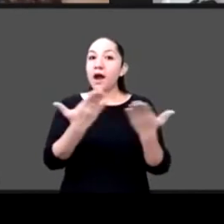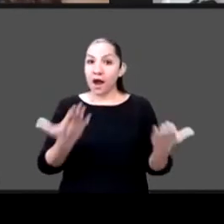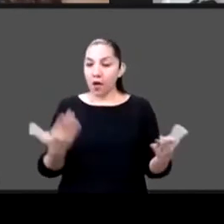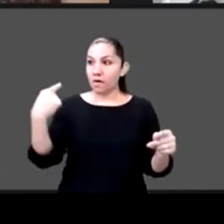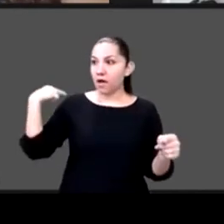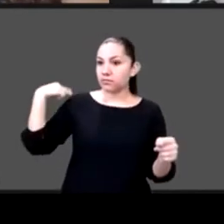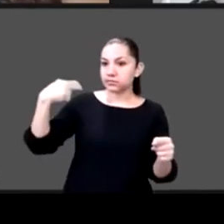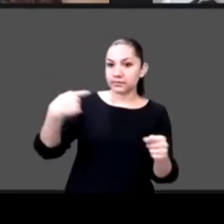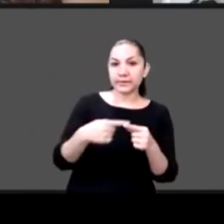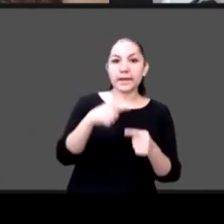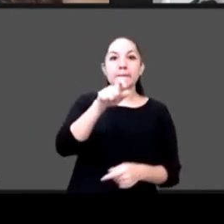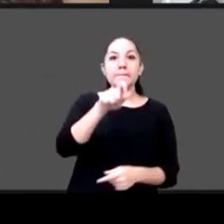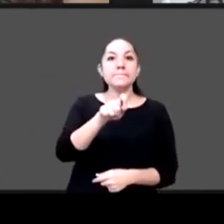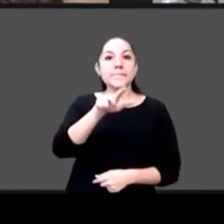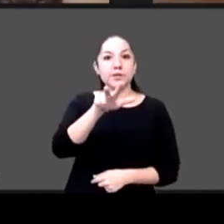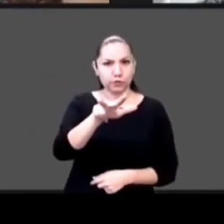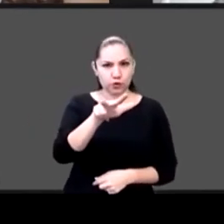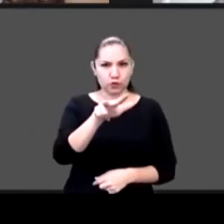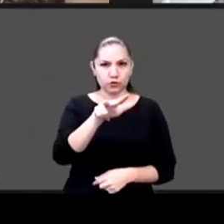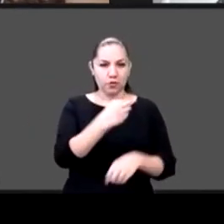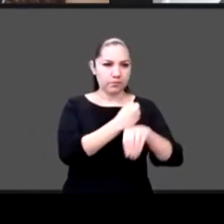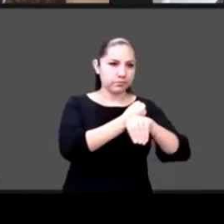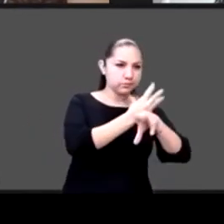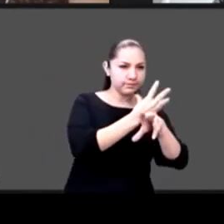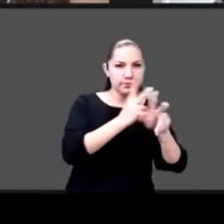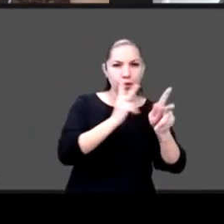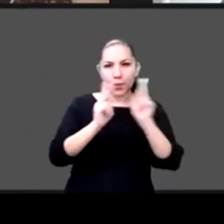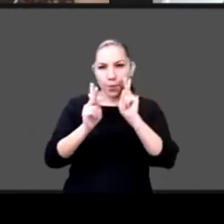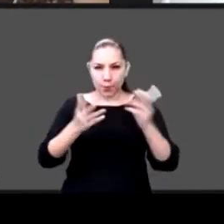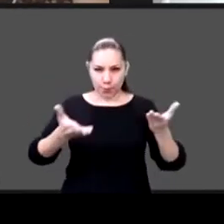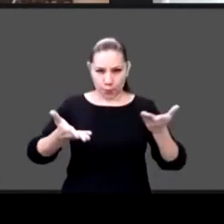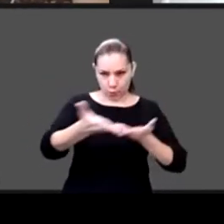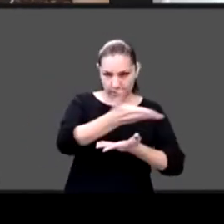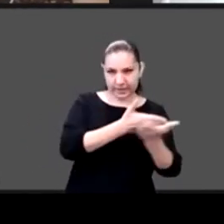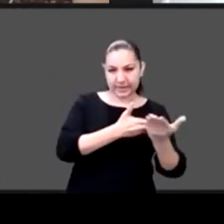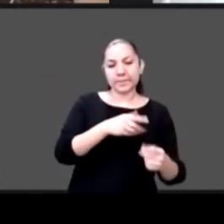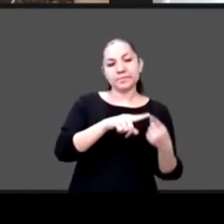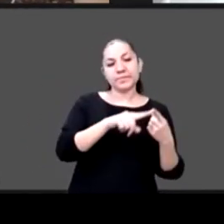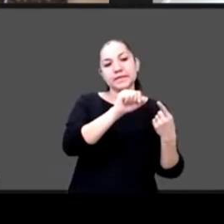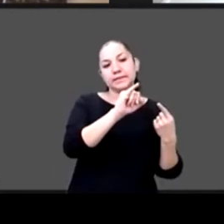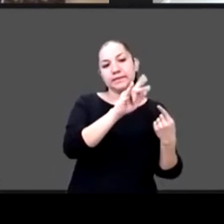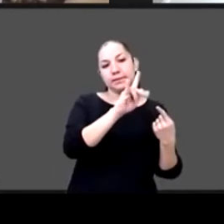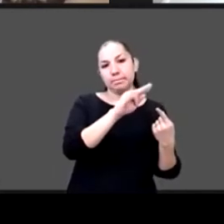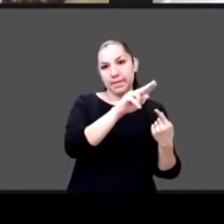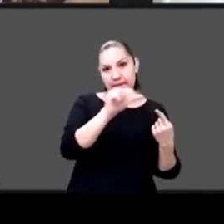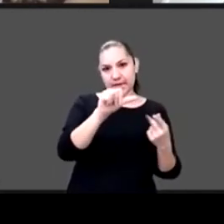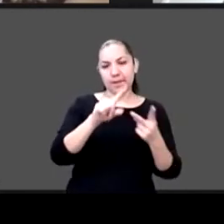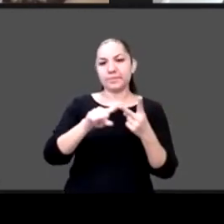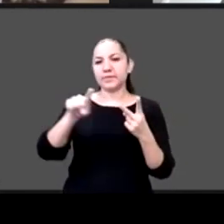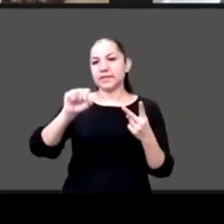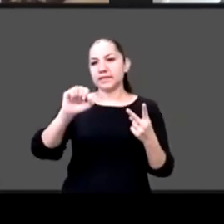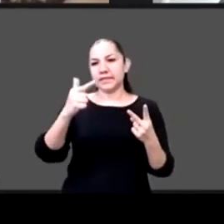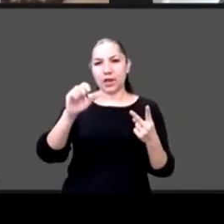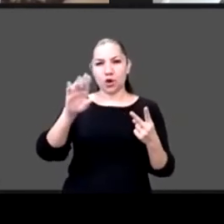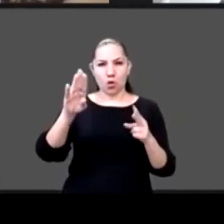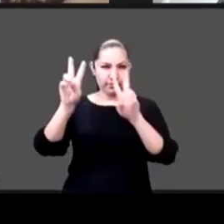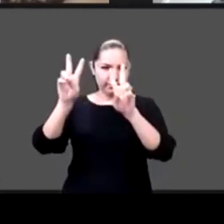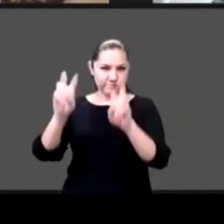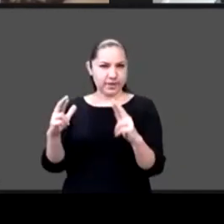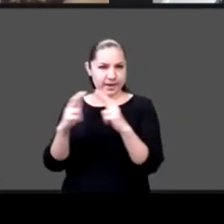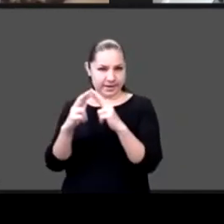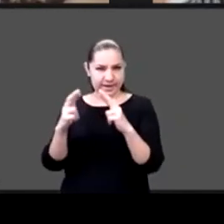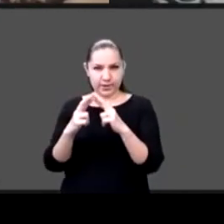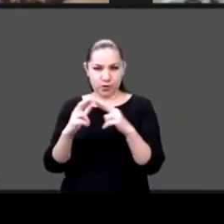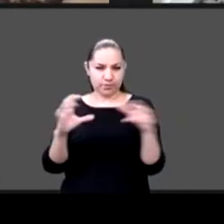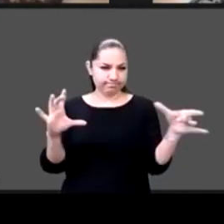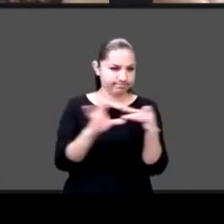en este 28 conversatorio que CIPINA, junto con la Dirección de Asuntos Religiosos de la SEGOB, está organizando para